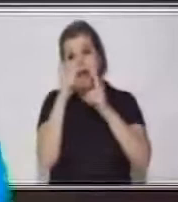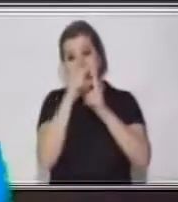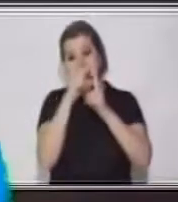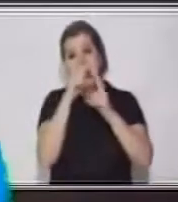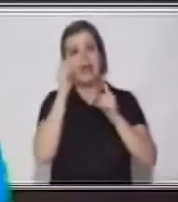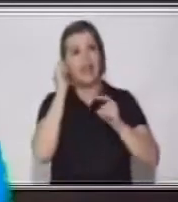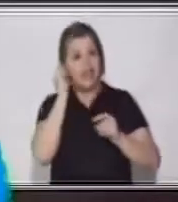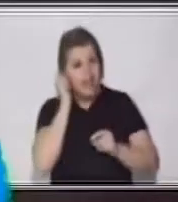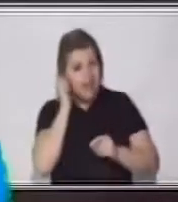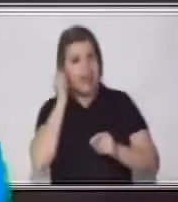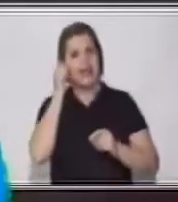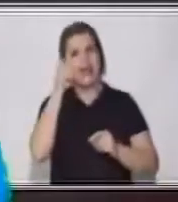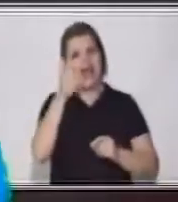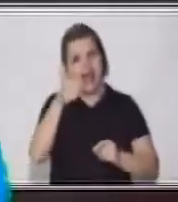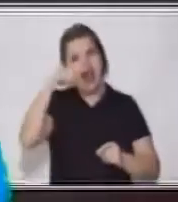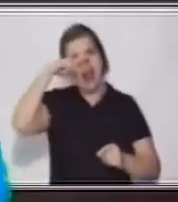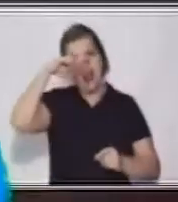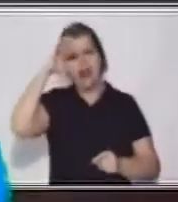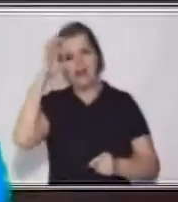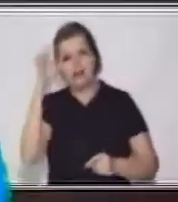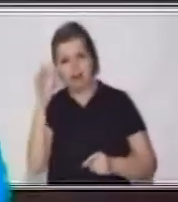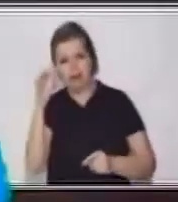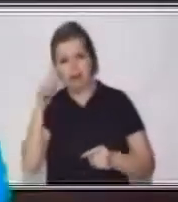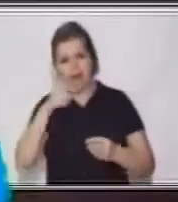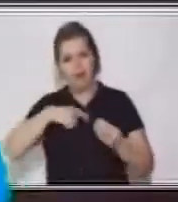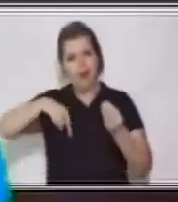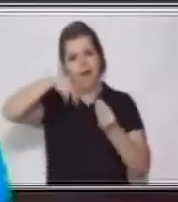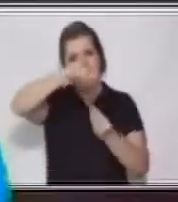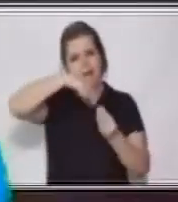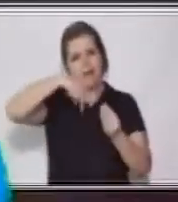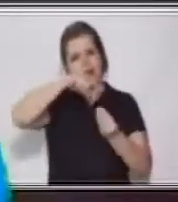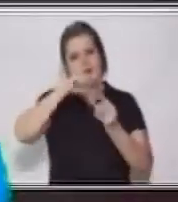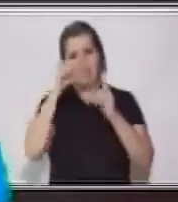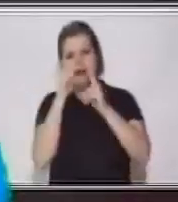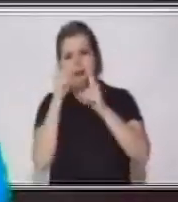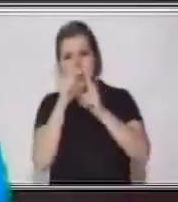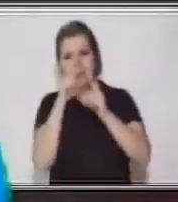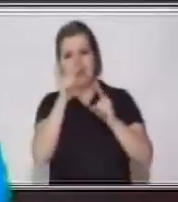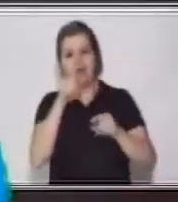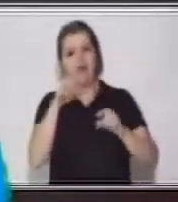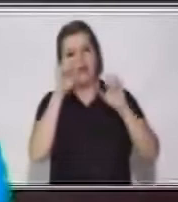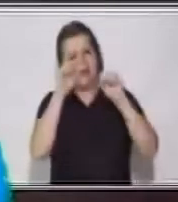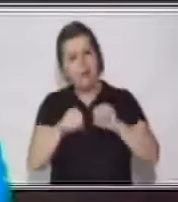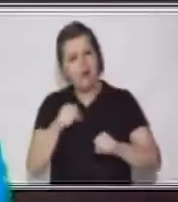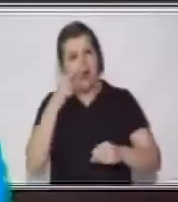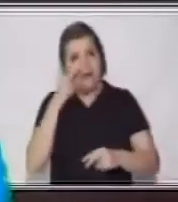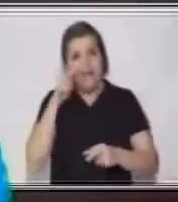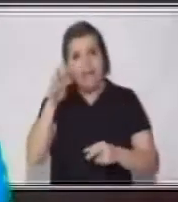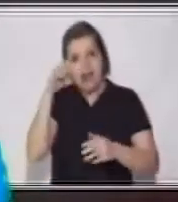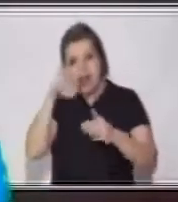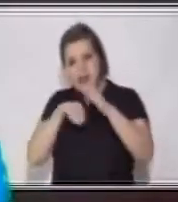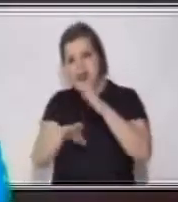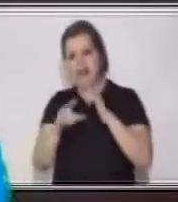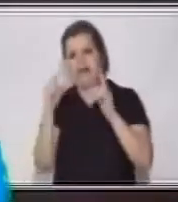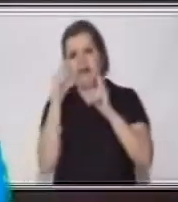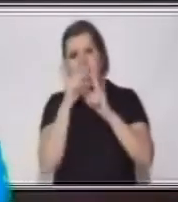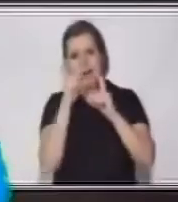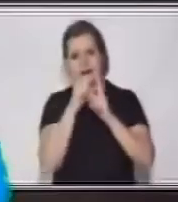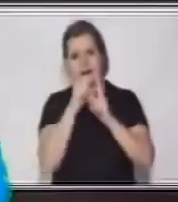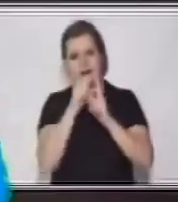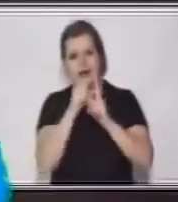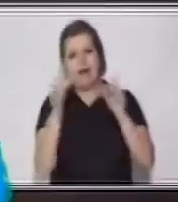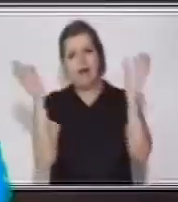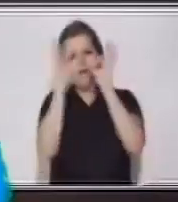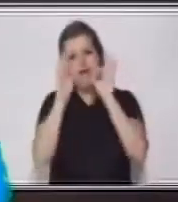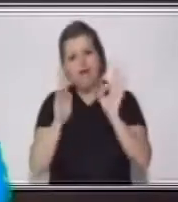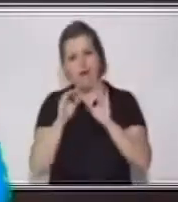Cuando nosotros lo que llamamos comúnmente familia de palabras, vamos a identificar dentro de esta palabra nuestro morfema base